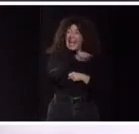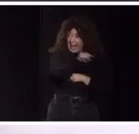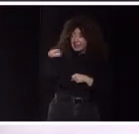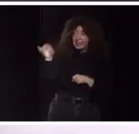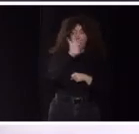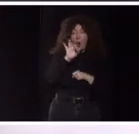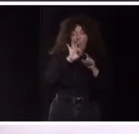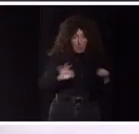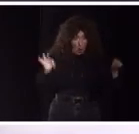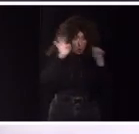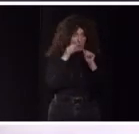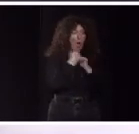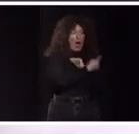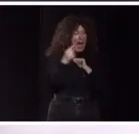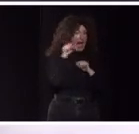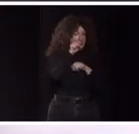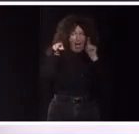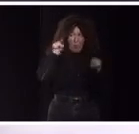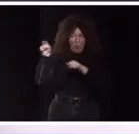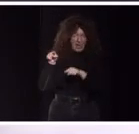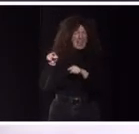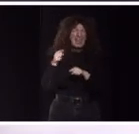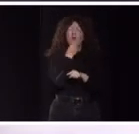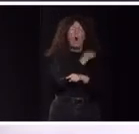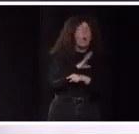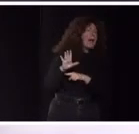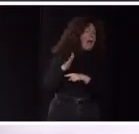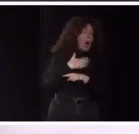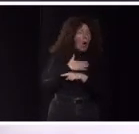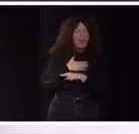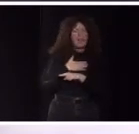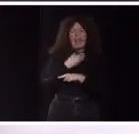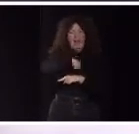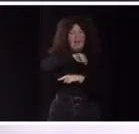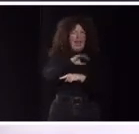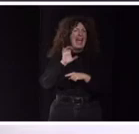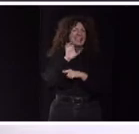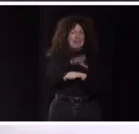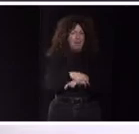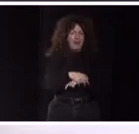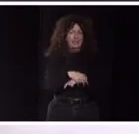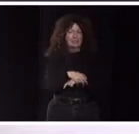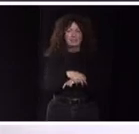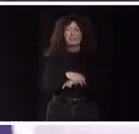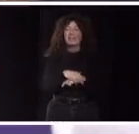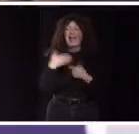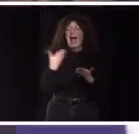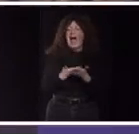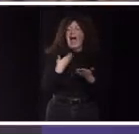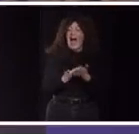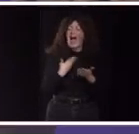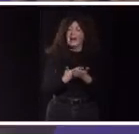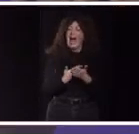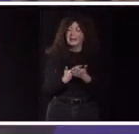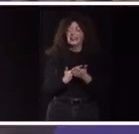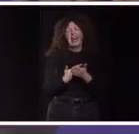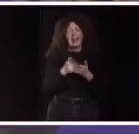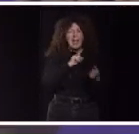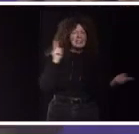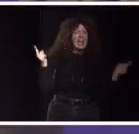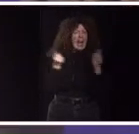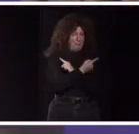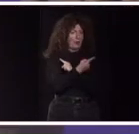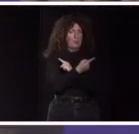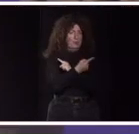una de vosotras y vosotros, y sois lo mejor que tiene este país. La garantía de transformación desde